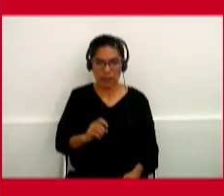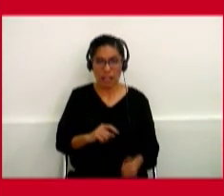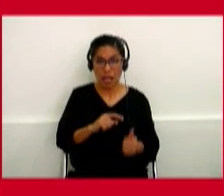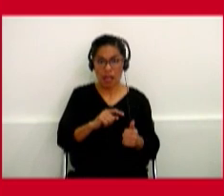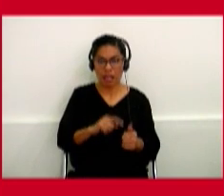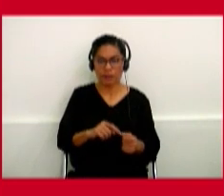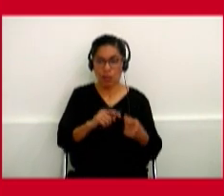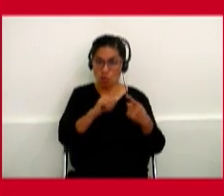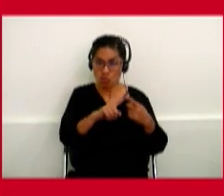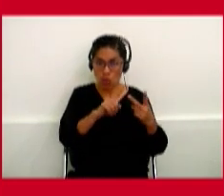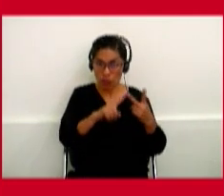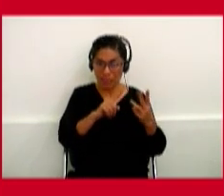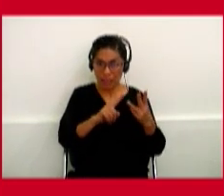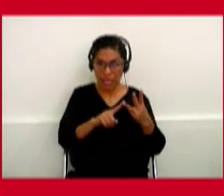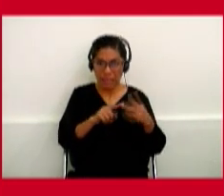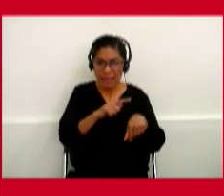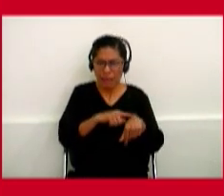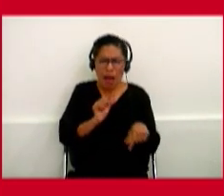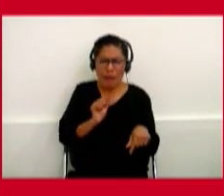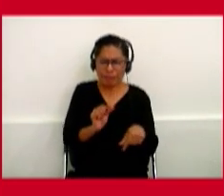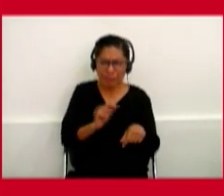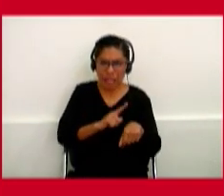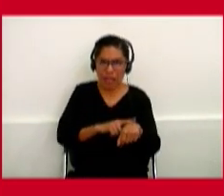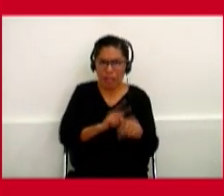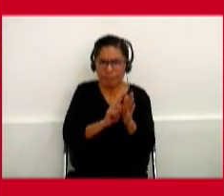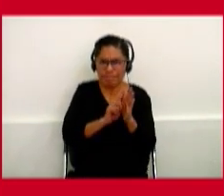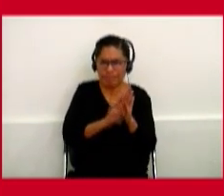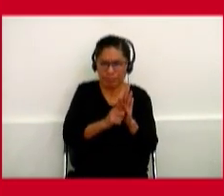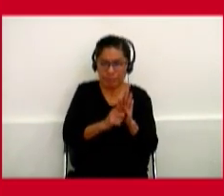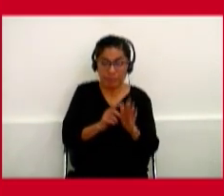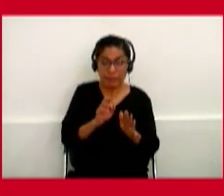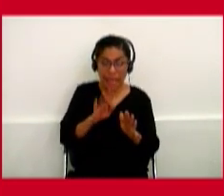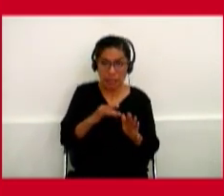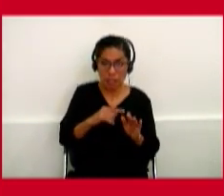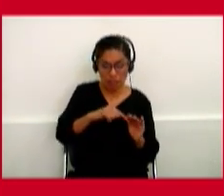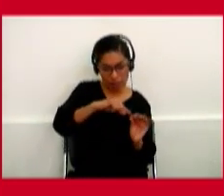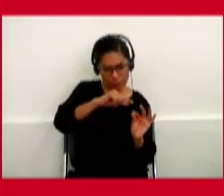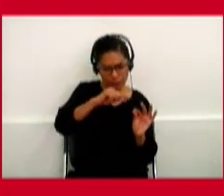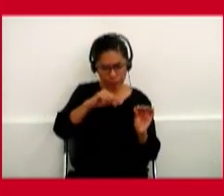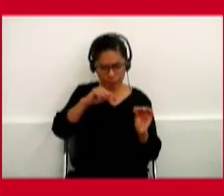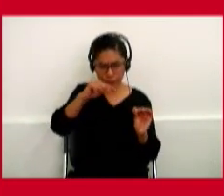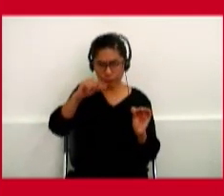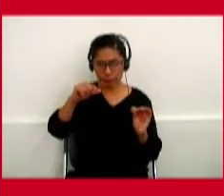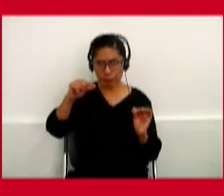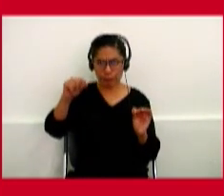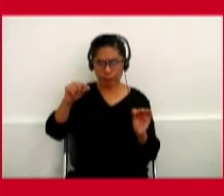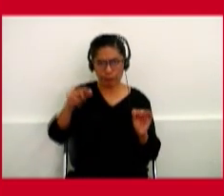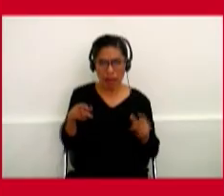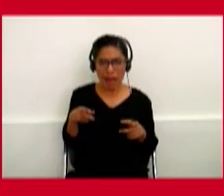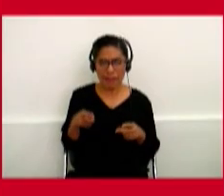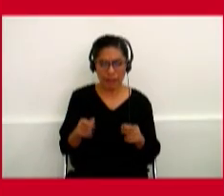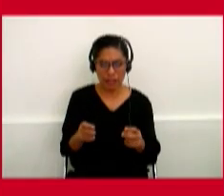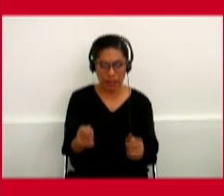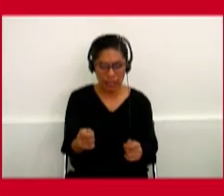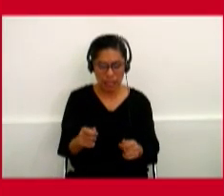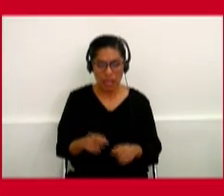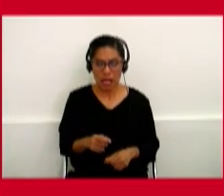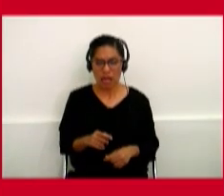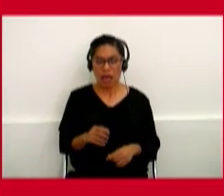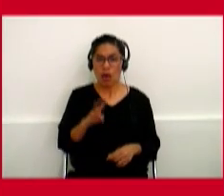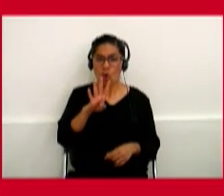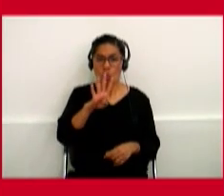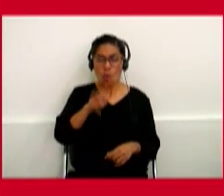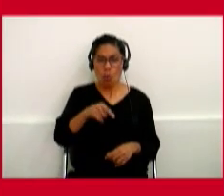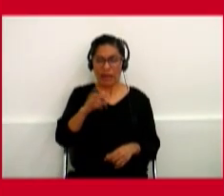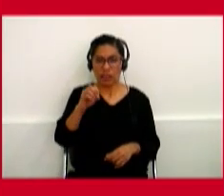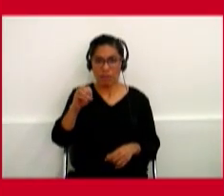cebo de 1 milisegundo para que pueda generar esta curva, y nos da una velocidad promedio de 3.992, 4.000 metros por